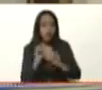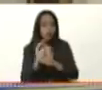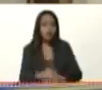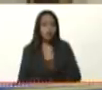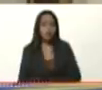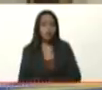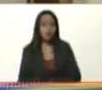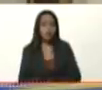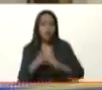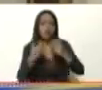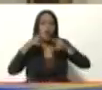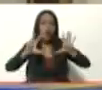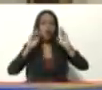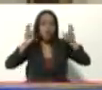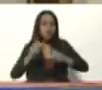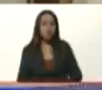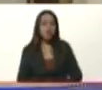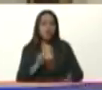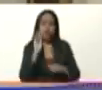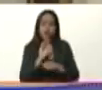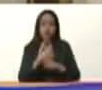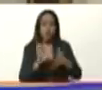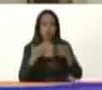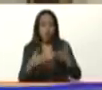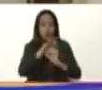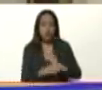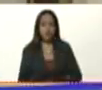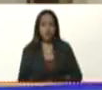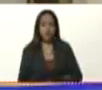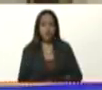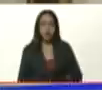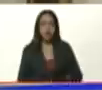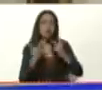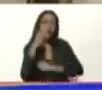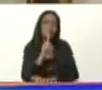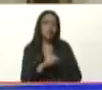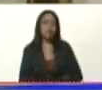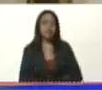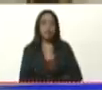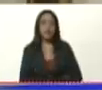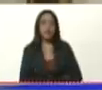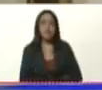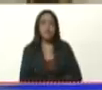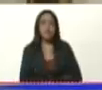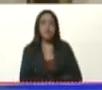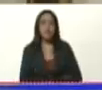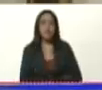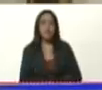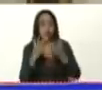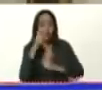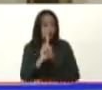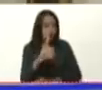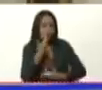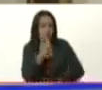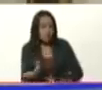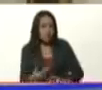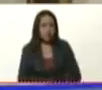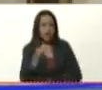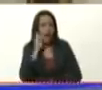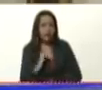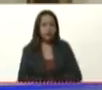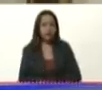afecten gravemente la seguridad de la nación, de las instituciones y de los ciudadanos y ciudadanas, a cuyo